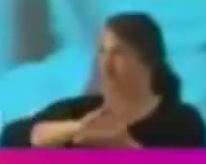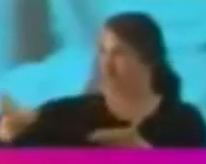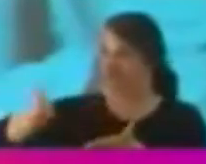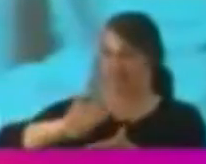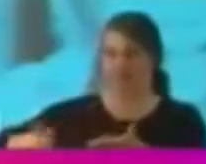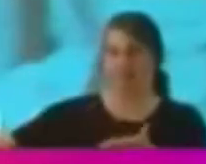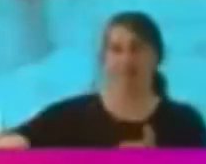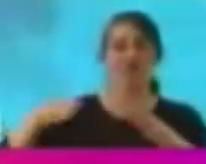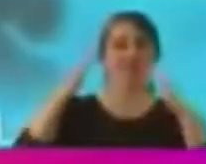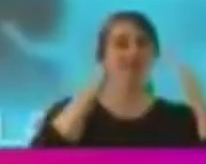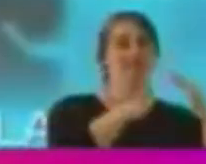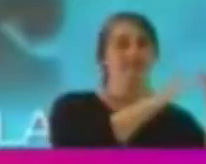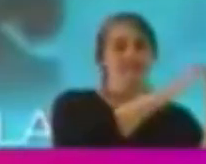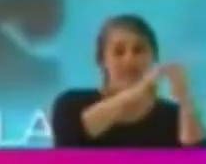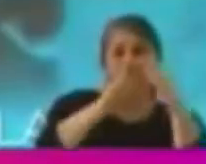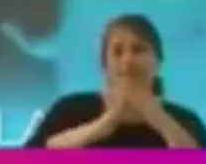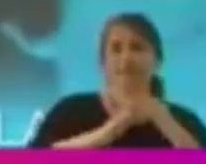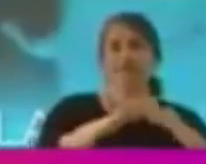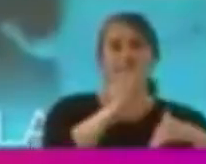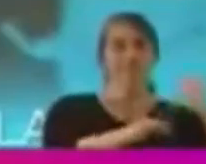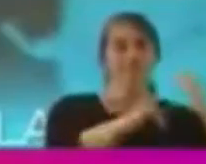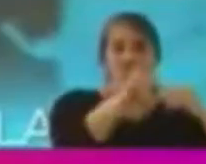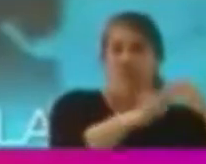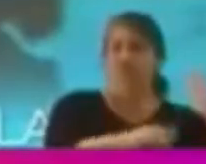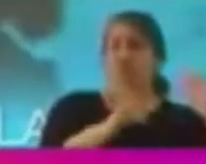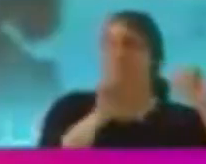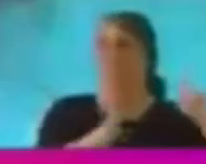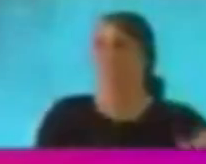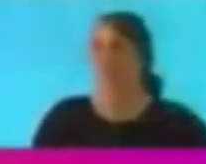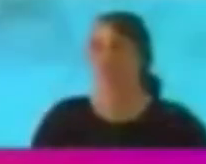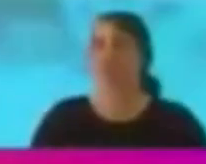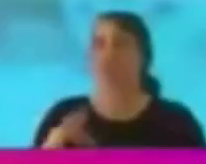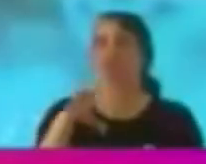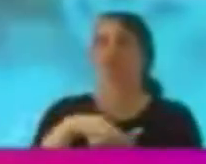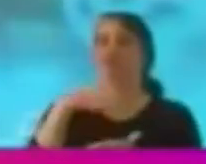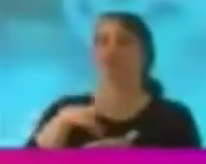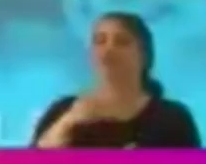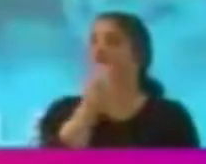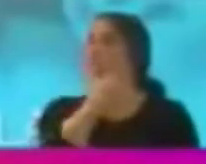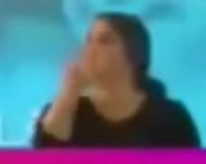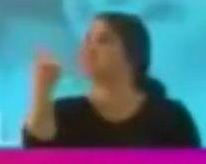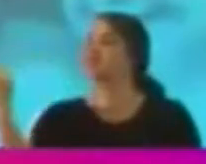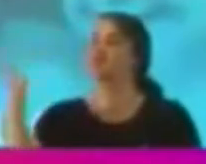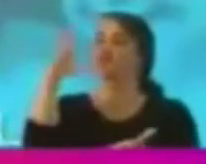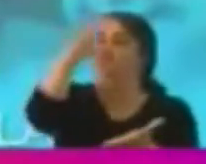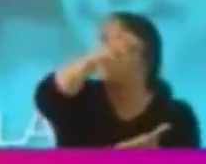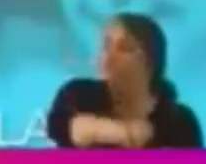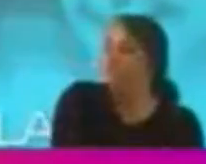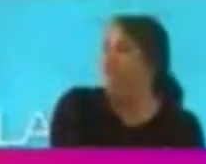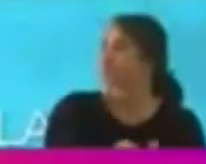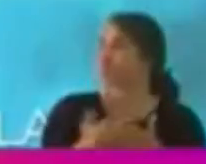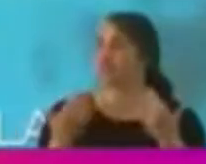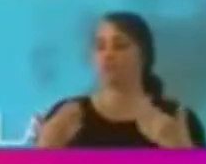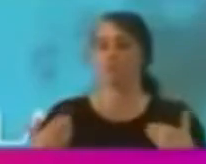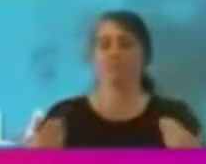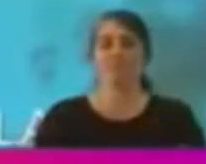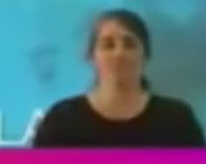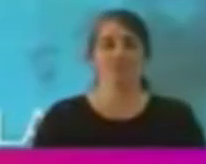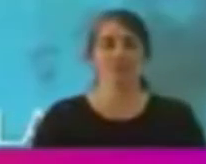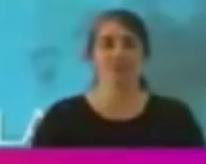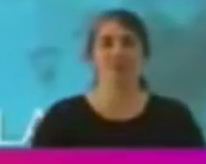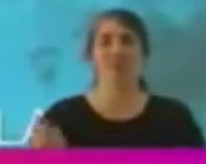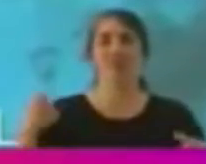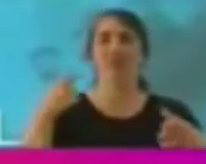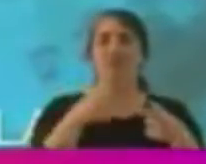y soluciones habitacionales, regularizar el acceso al suelo, asegurar la calidad del hábitat y, por supuesto, las políticas